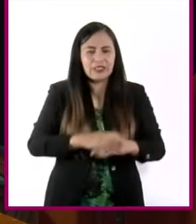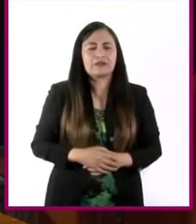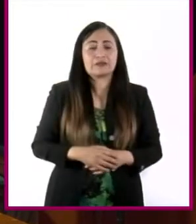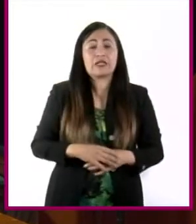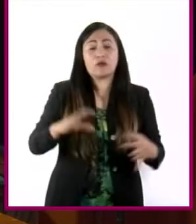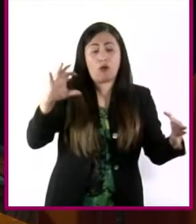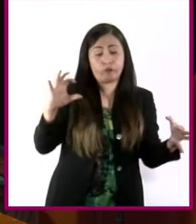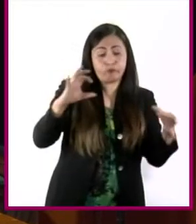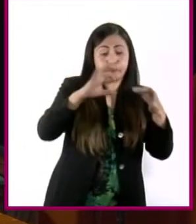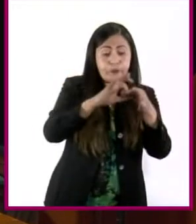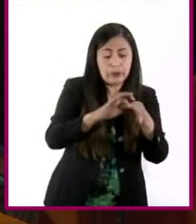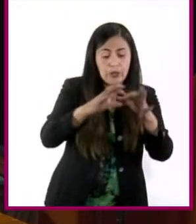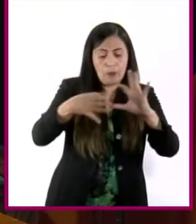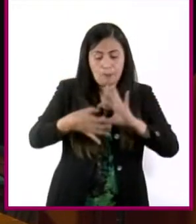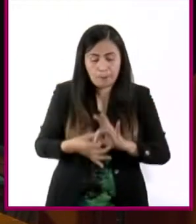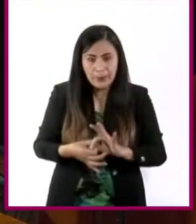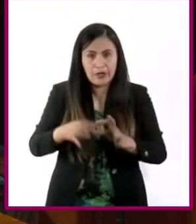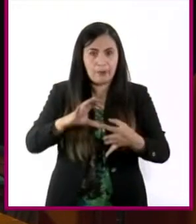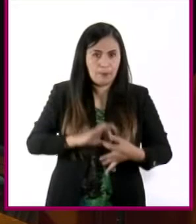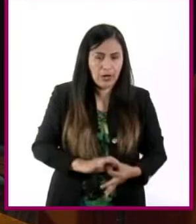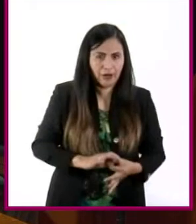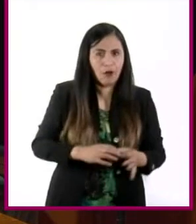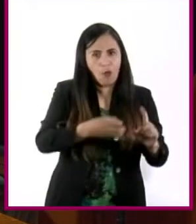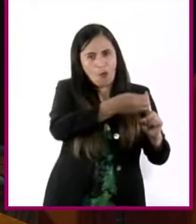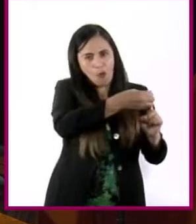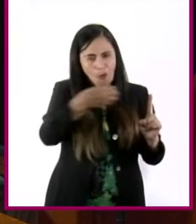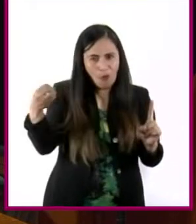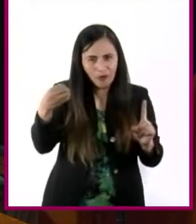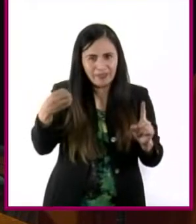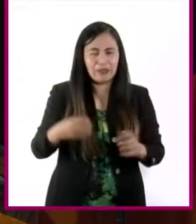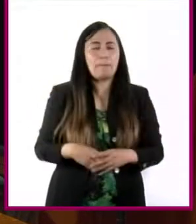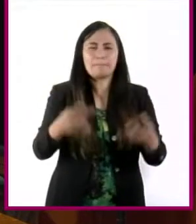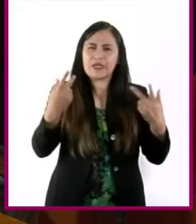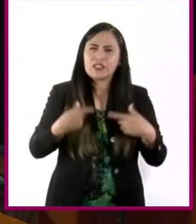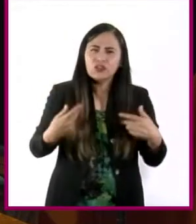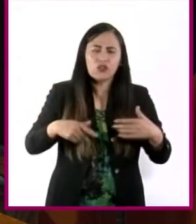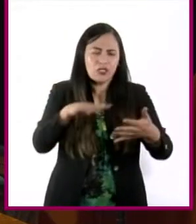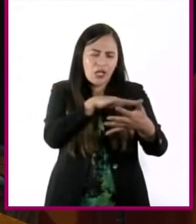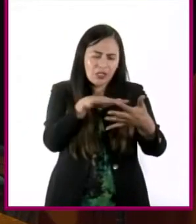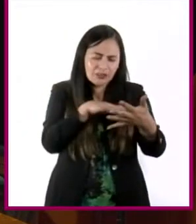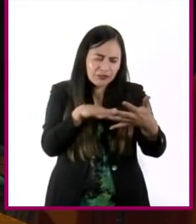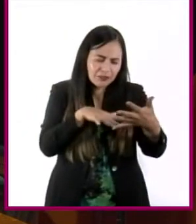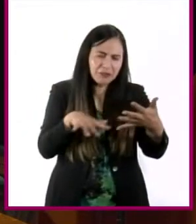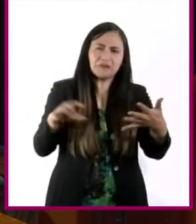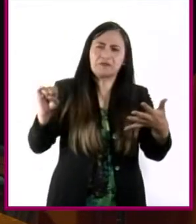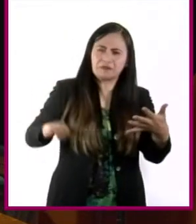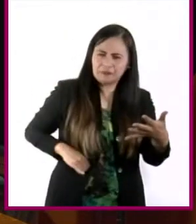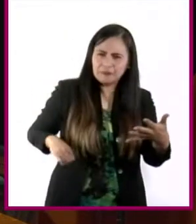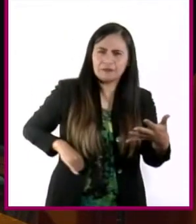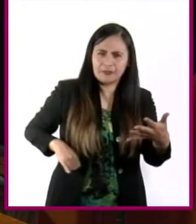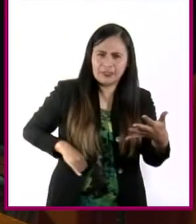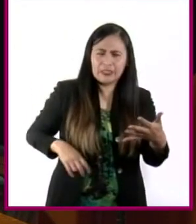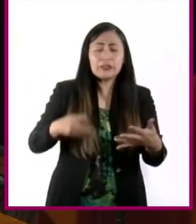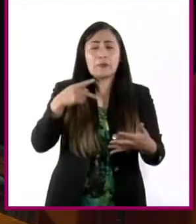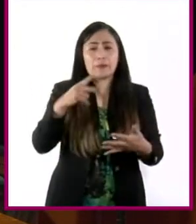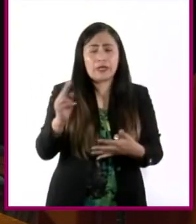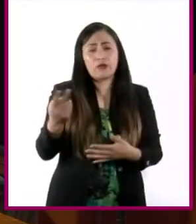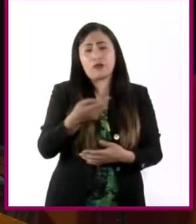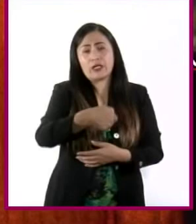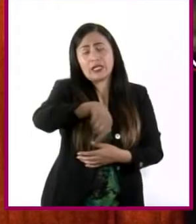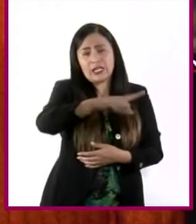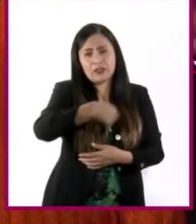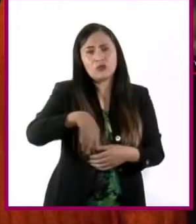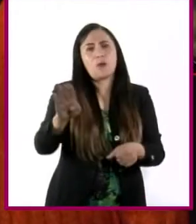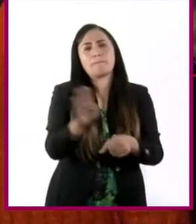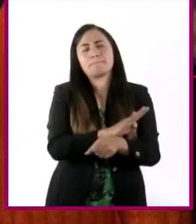conectores discursivos para generar cohesión, es decir, para que los lectores sigan el hilo del texto, pero en esos casos ellos tienen una pequeña